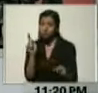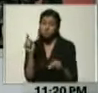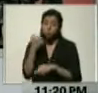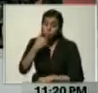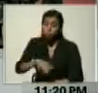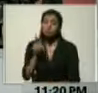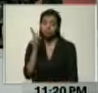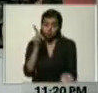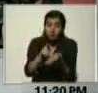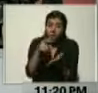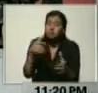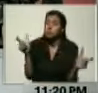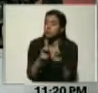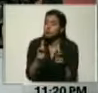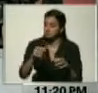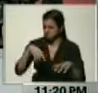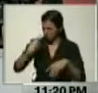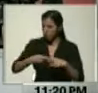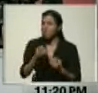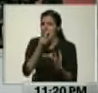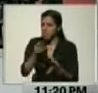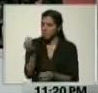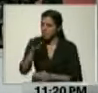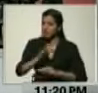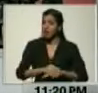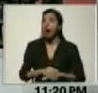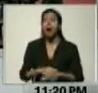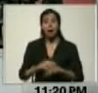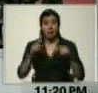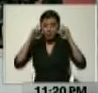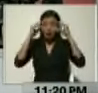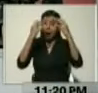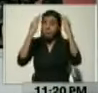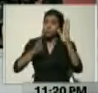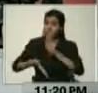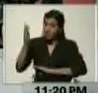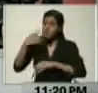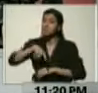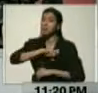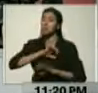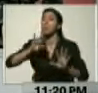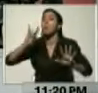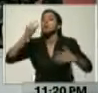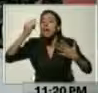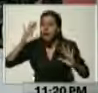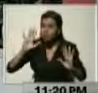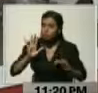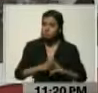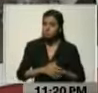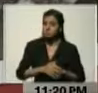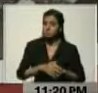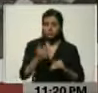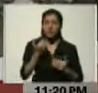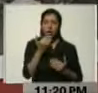seguiremos informando. Epa, Ramos Aluc, te vas para España, por si acaso, ¿no? Y está parte de esas reuniones,